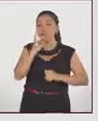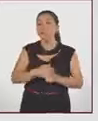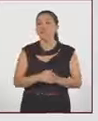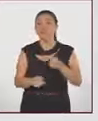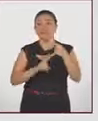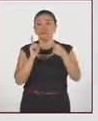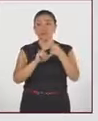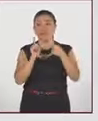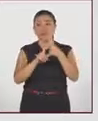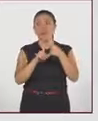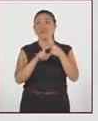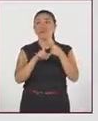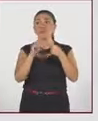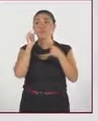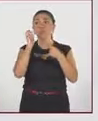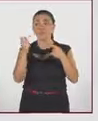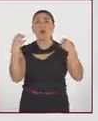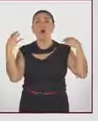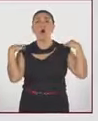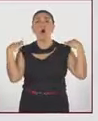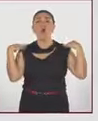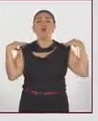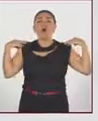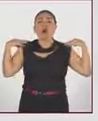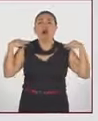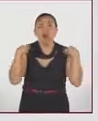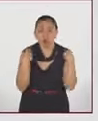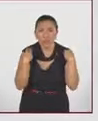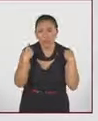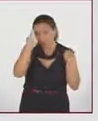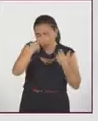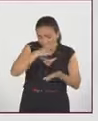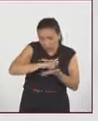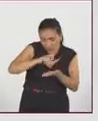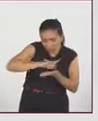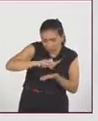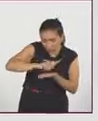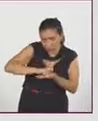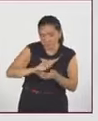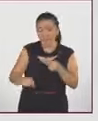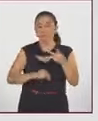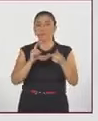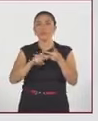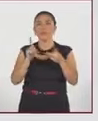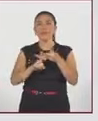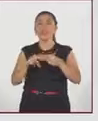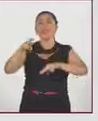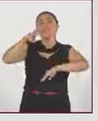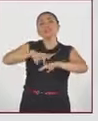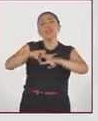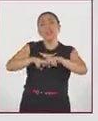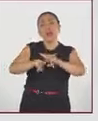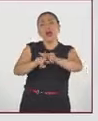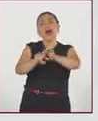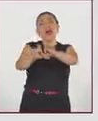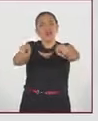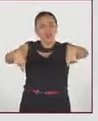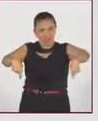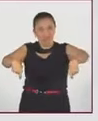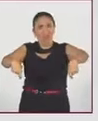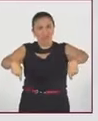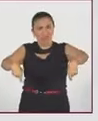1, hombros encorvados al escribir. Y luego pusieron postura sentada en W, rodillas hacia